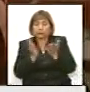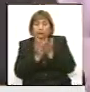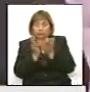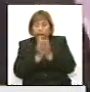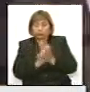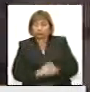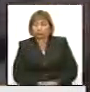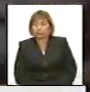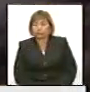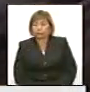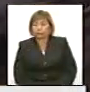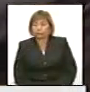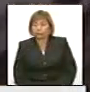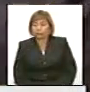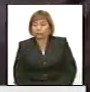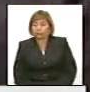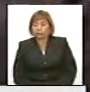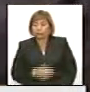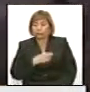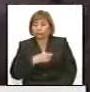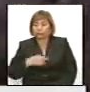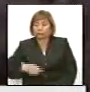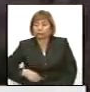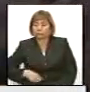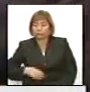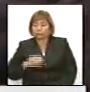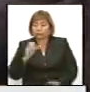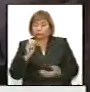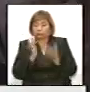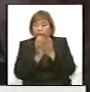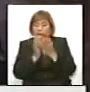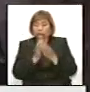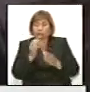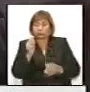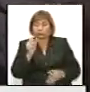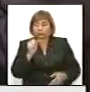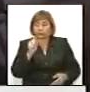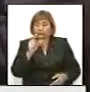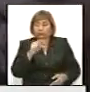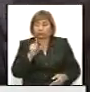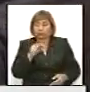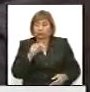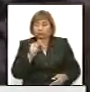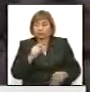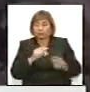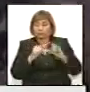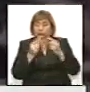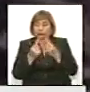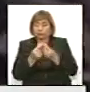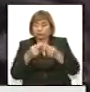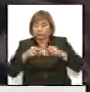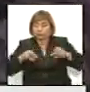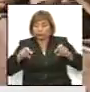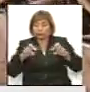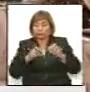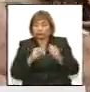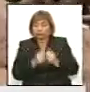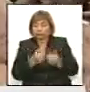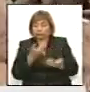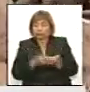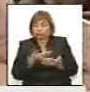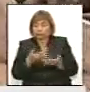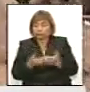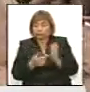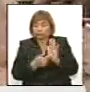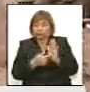escolar. La presidenta de la Comisión de Educación, Milagros Salazar, acompañada de un grupo de parlamentarios, constataron